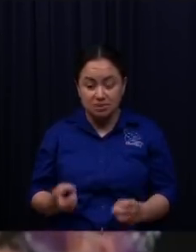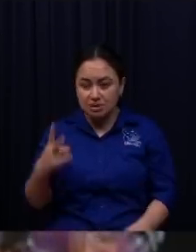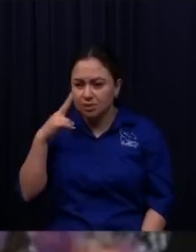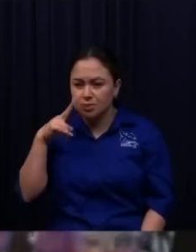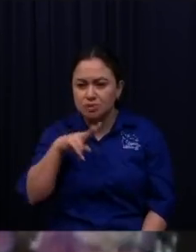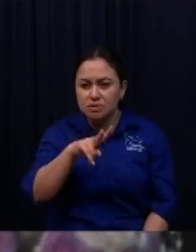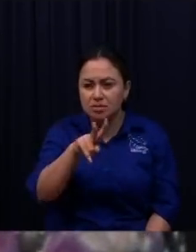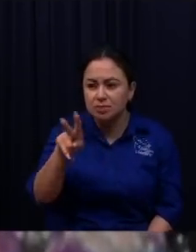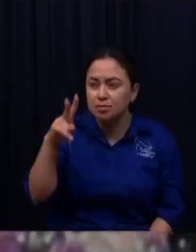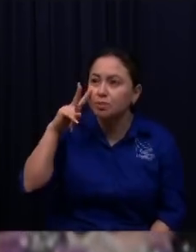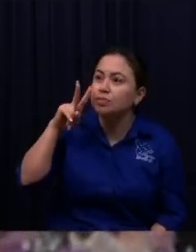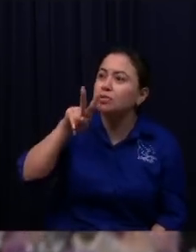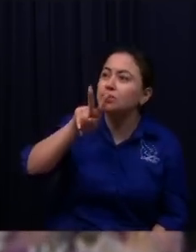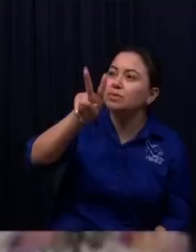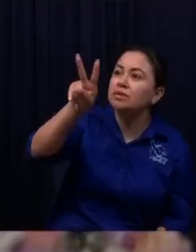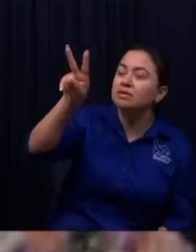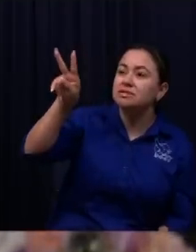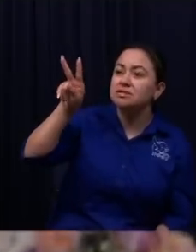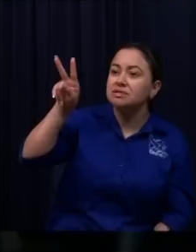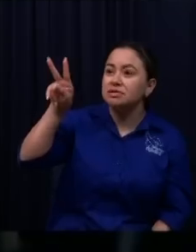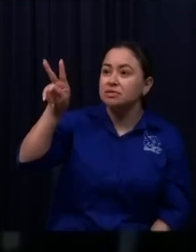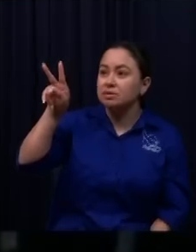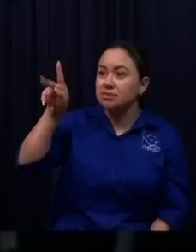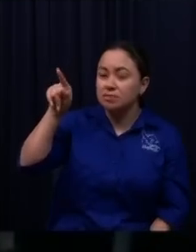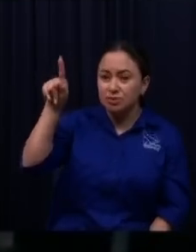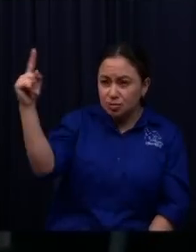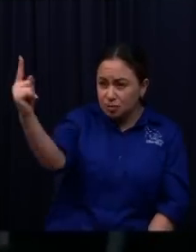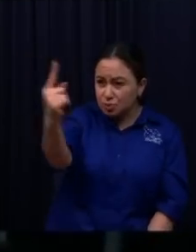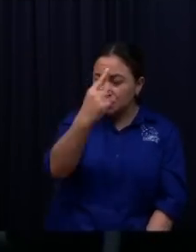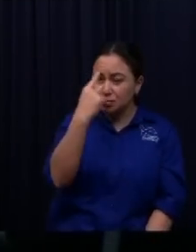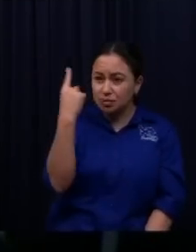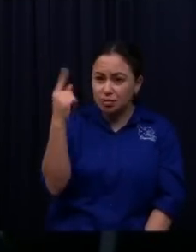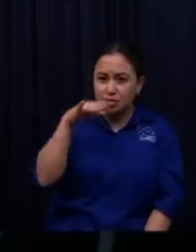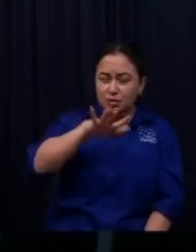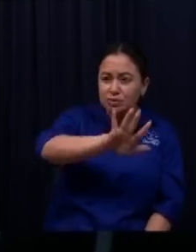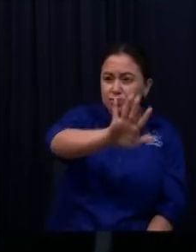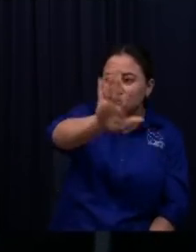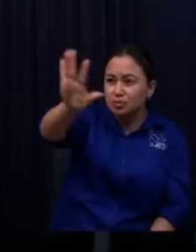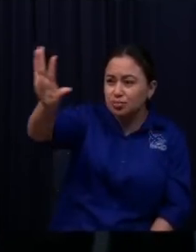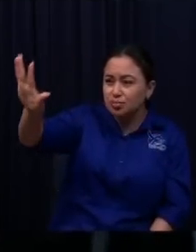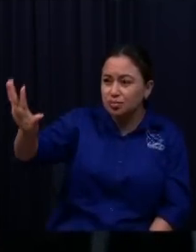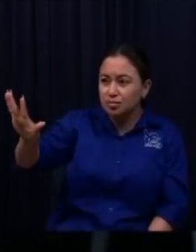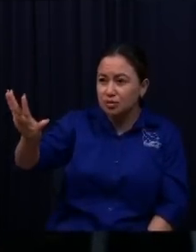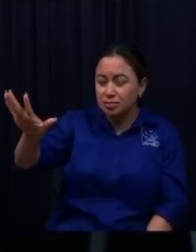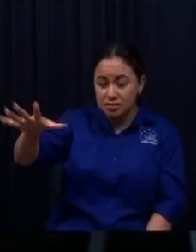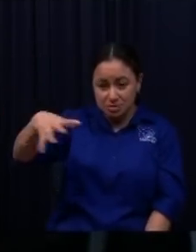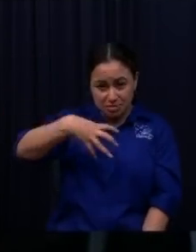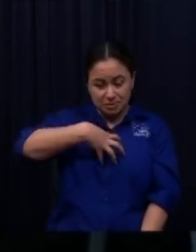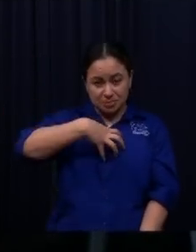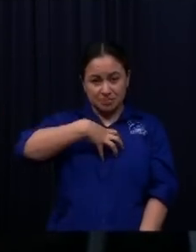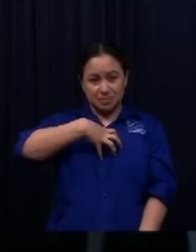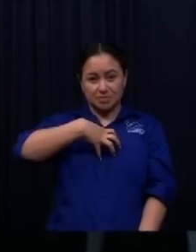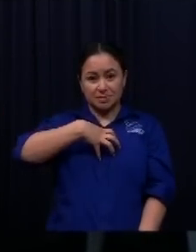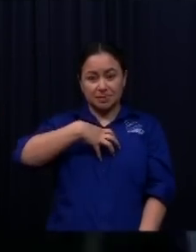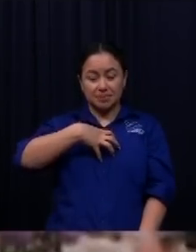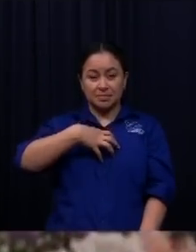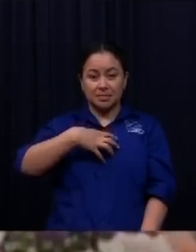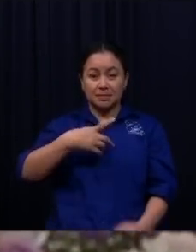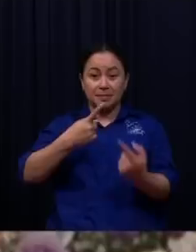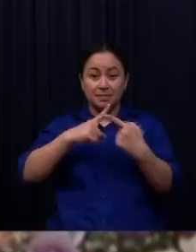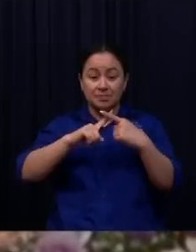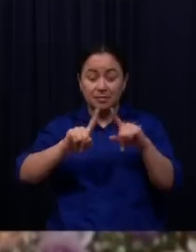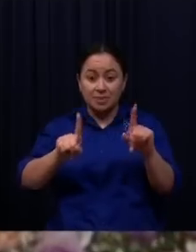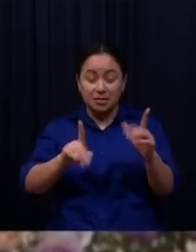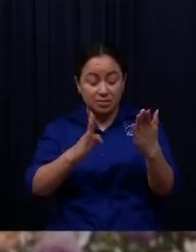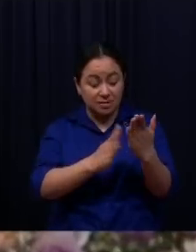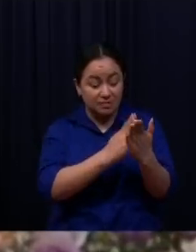donde alcancen tus ojos, todo eso te lo doy a ti. Pero dice la Biblia que se fue caminando,